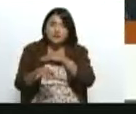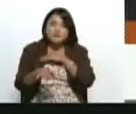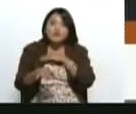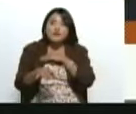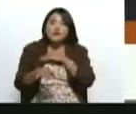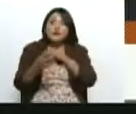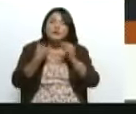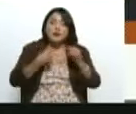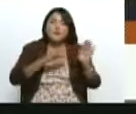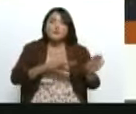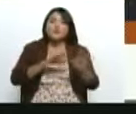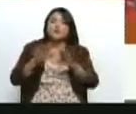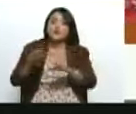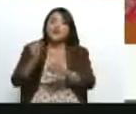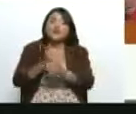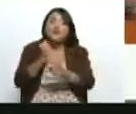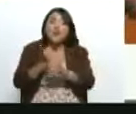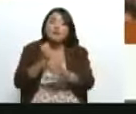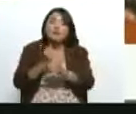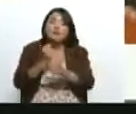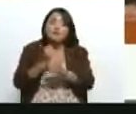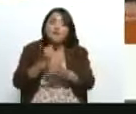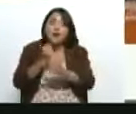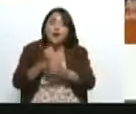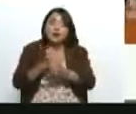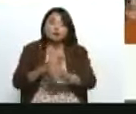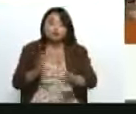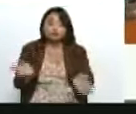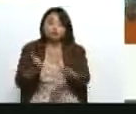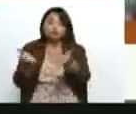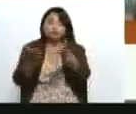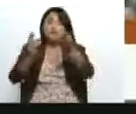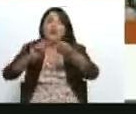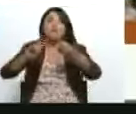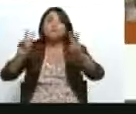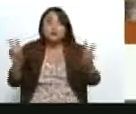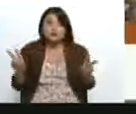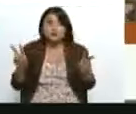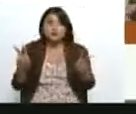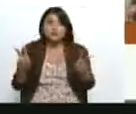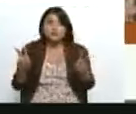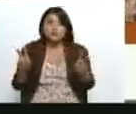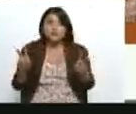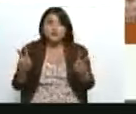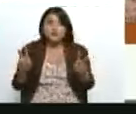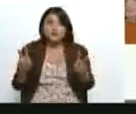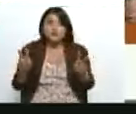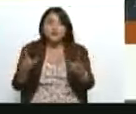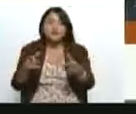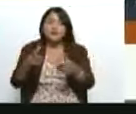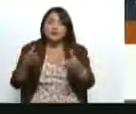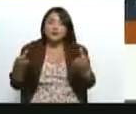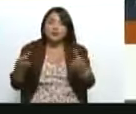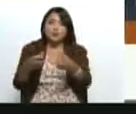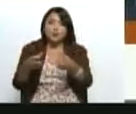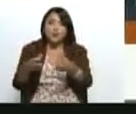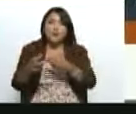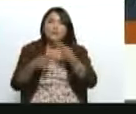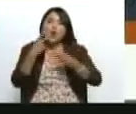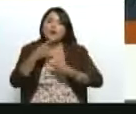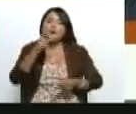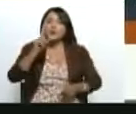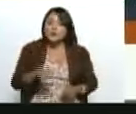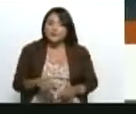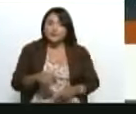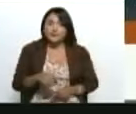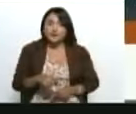trabajo de ser promotores y promotoras de las conformaciones de nuestros equipos políticos.